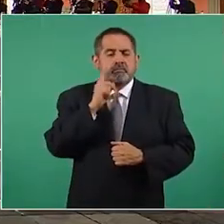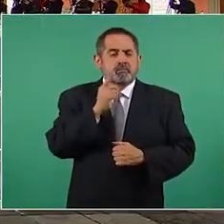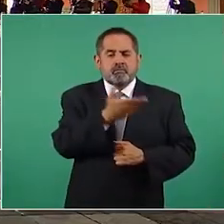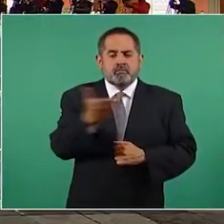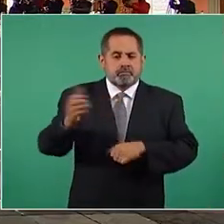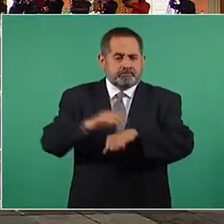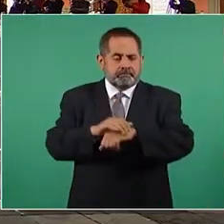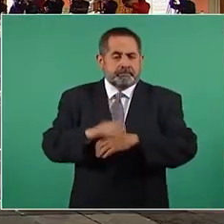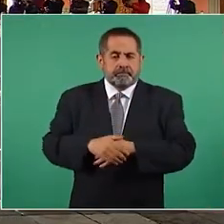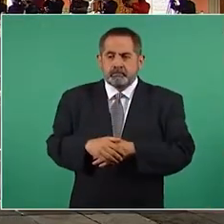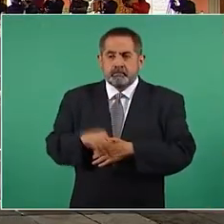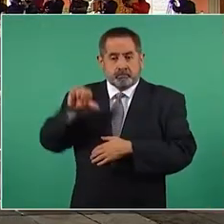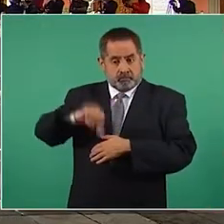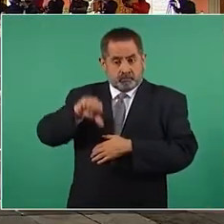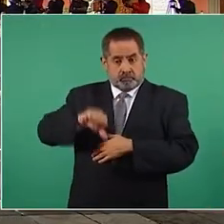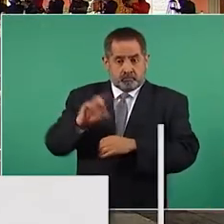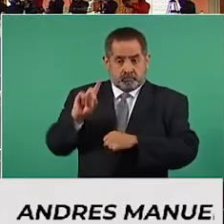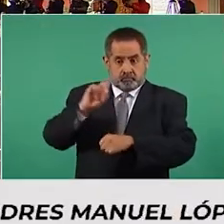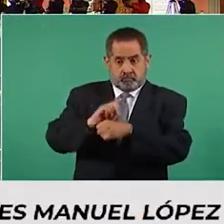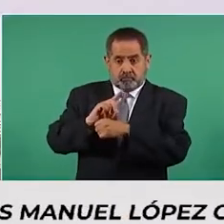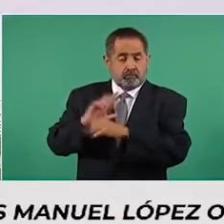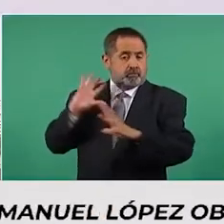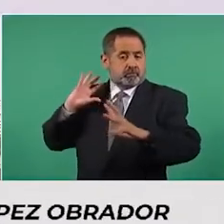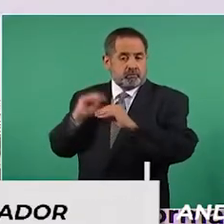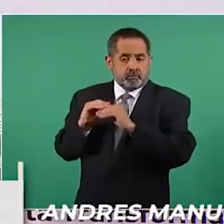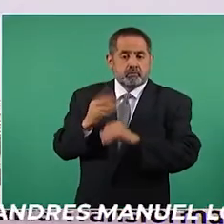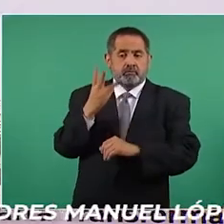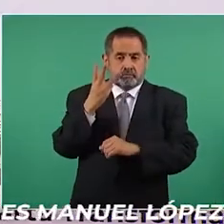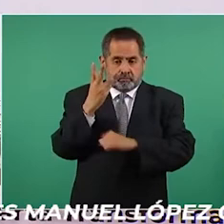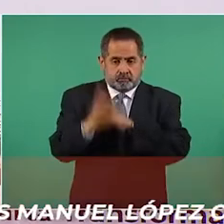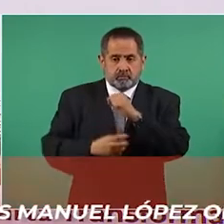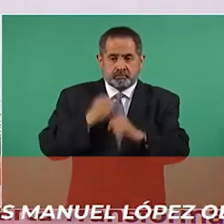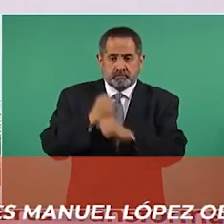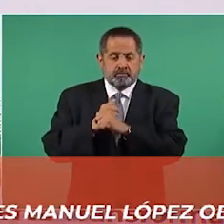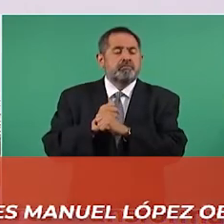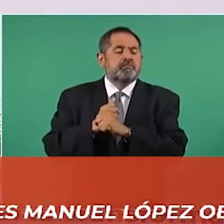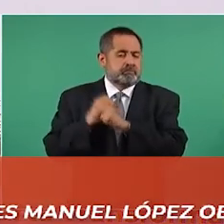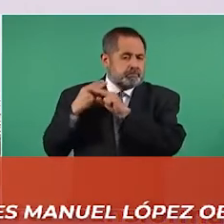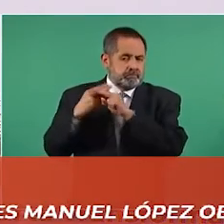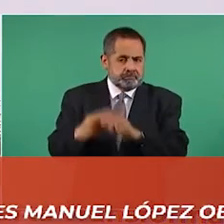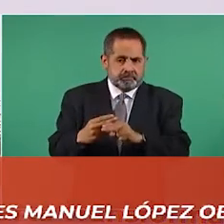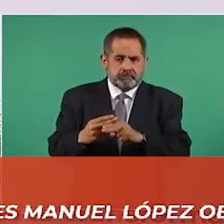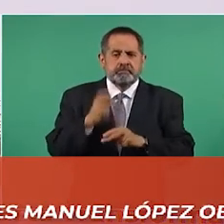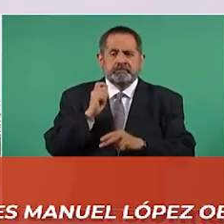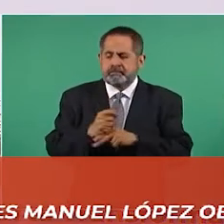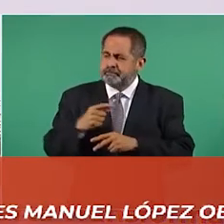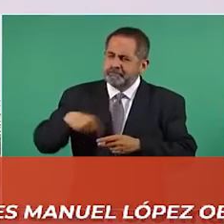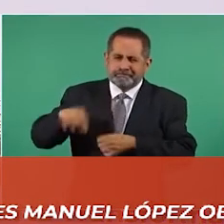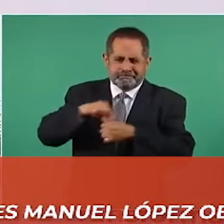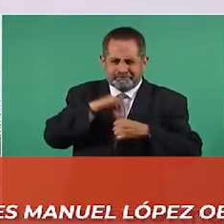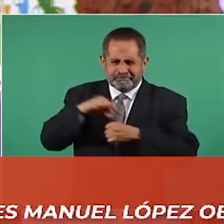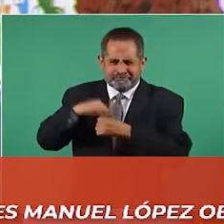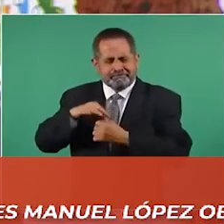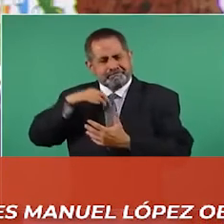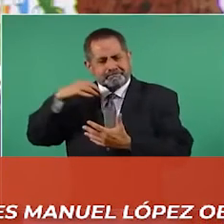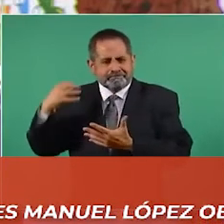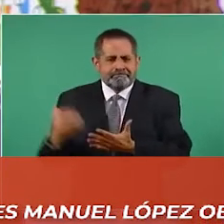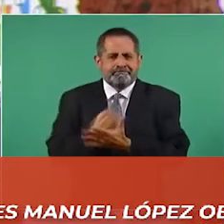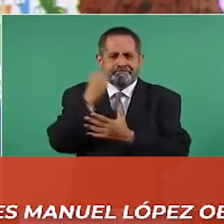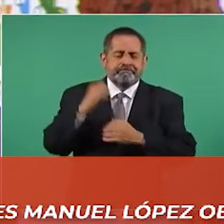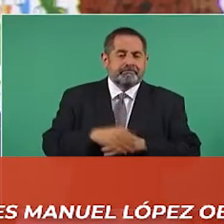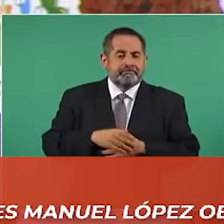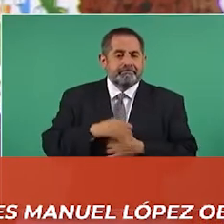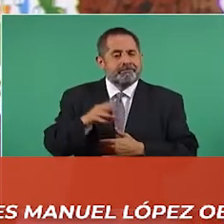Hoy cumplimos 3 años del triunfo histórico de nuestro movimiento. Y aún